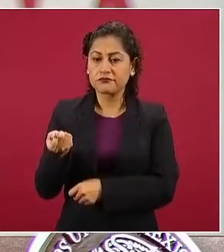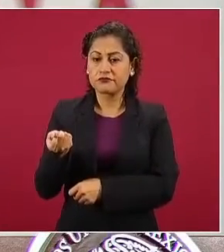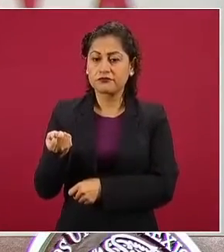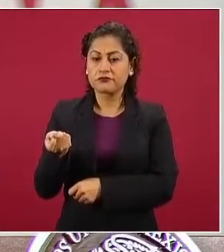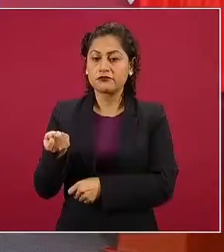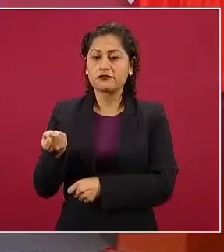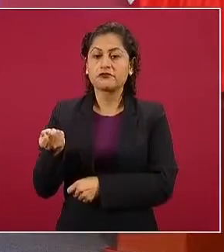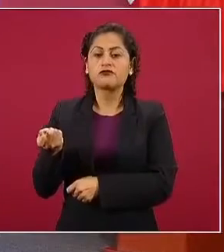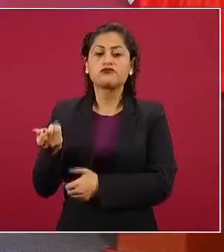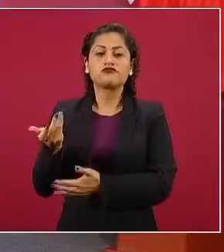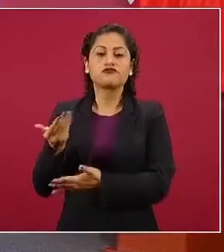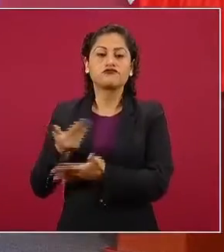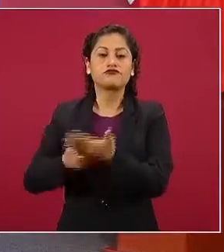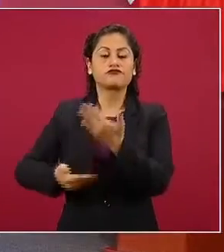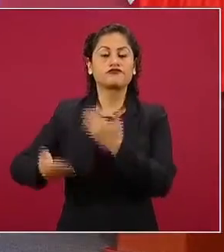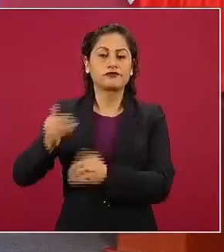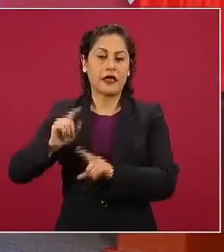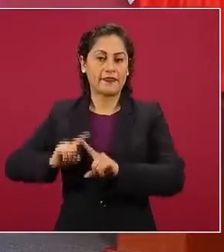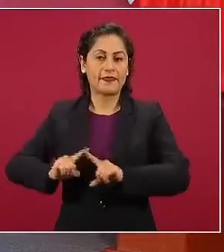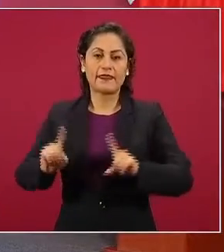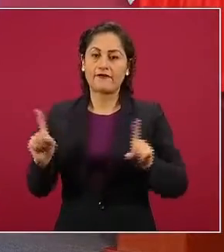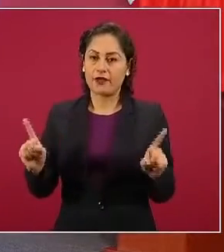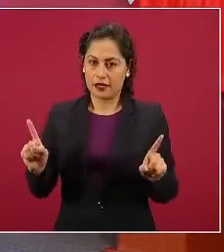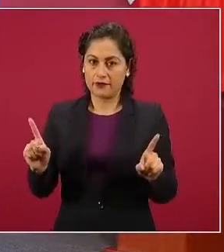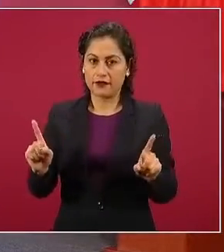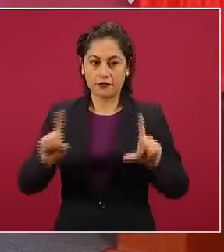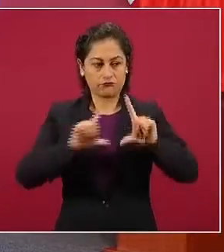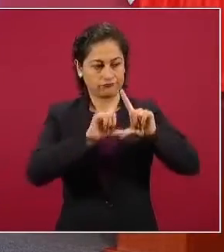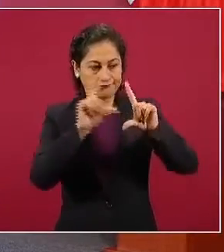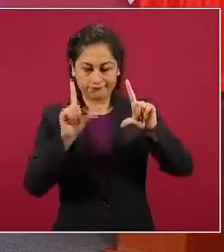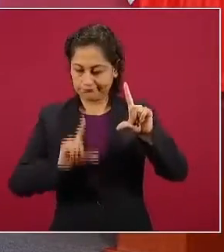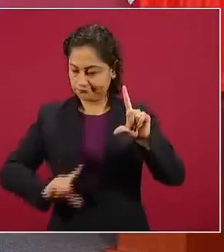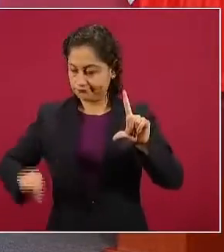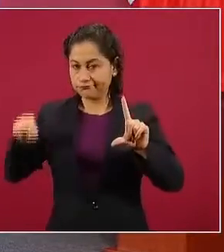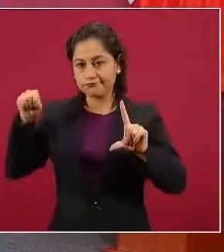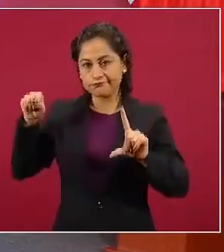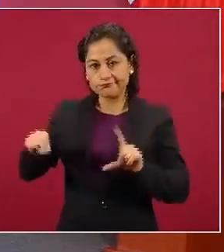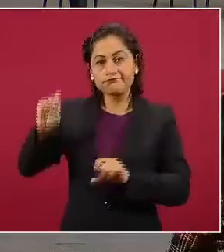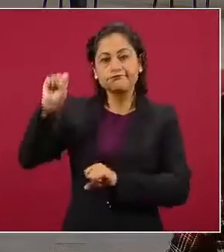con características que lo hacían diferente. Hasta hace